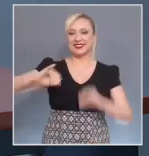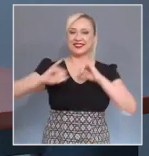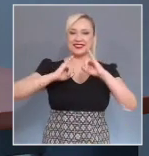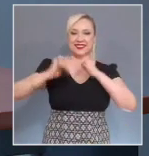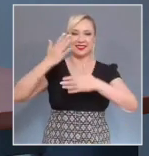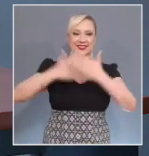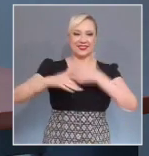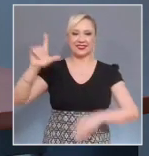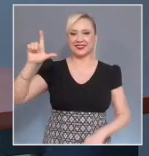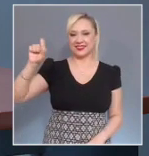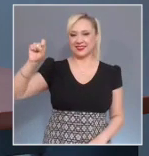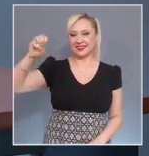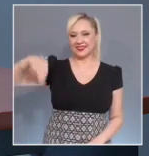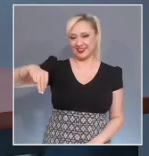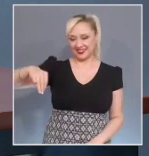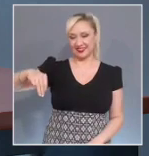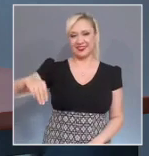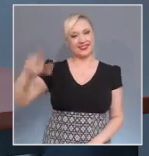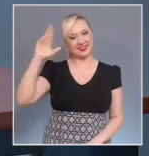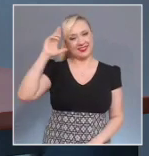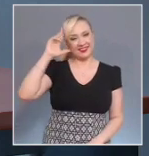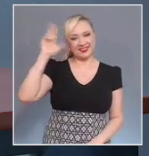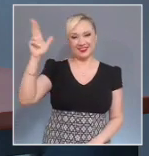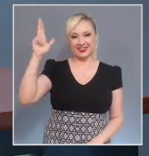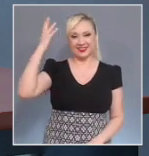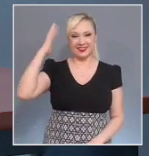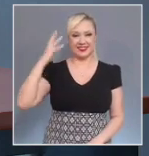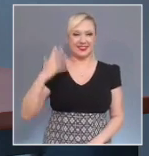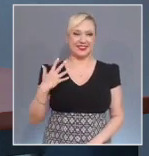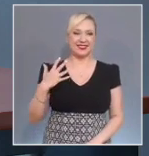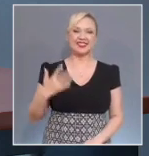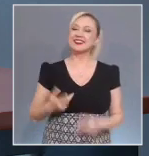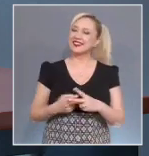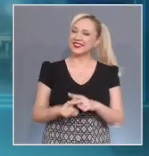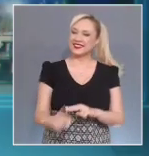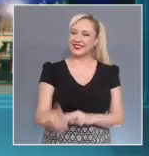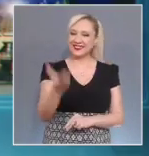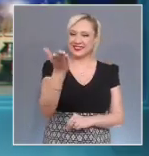lengua de señas mexicana. Hola, Nidia. Y así comenzamos.